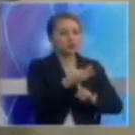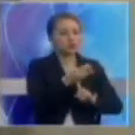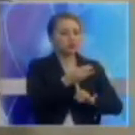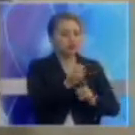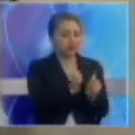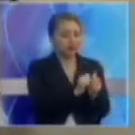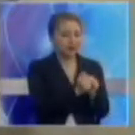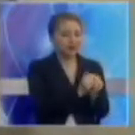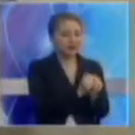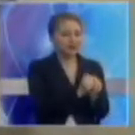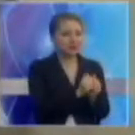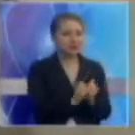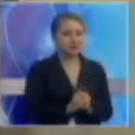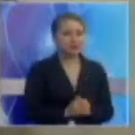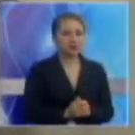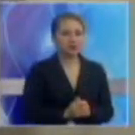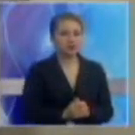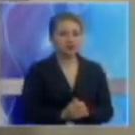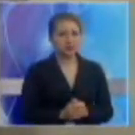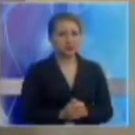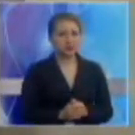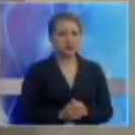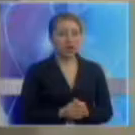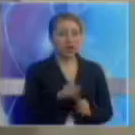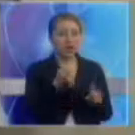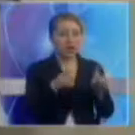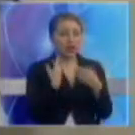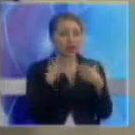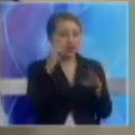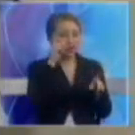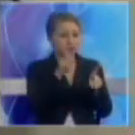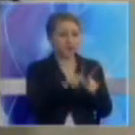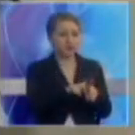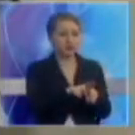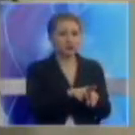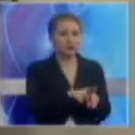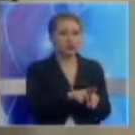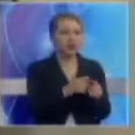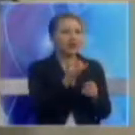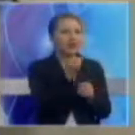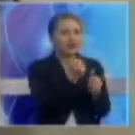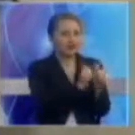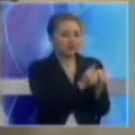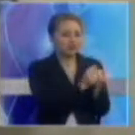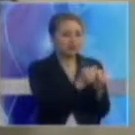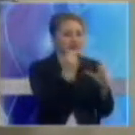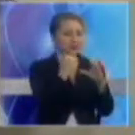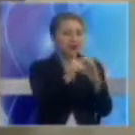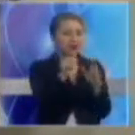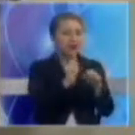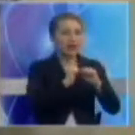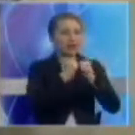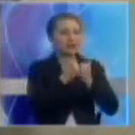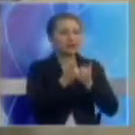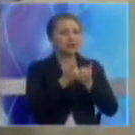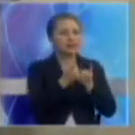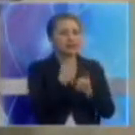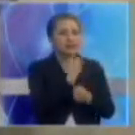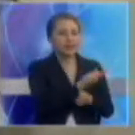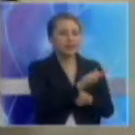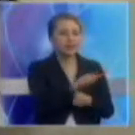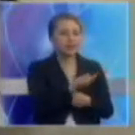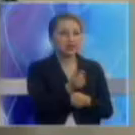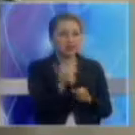electrónico. Y hay una posición o un planteamiento de un asambleísta de Alianza País en el sentido de que